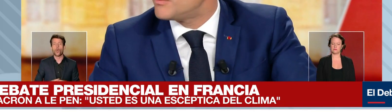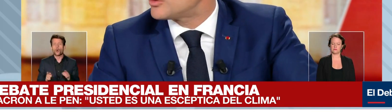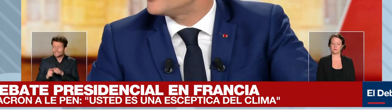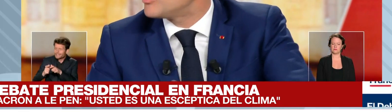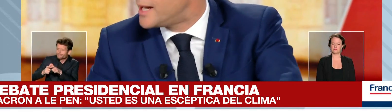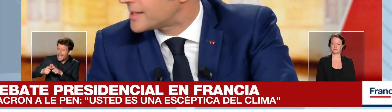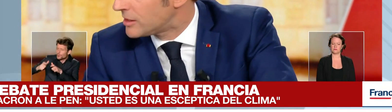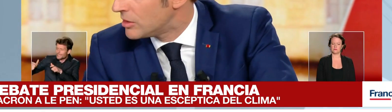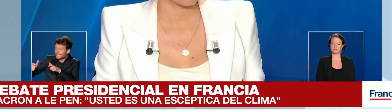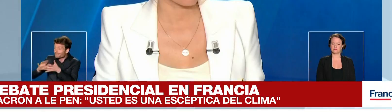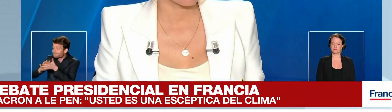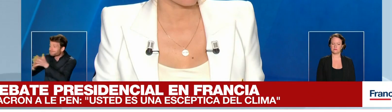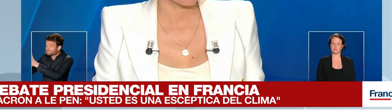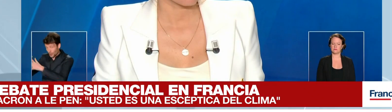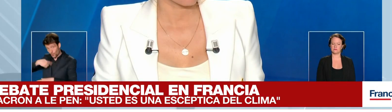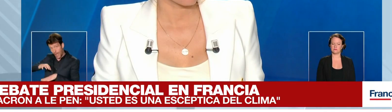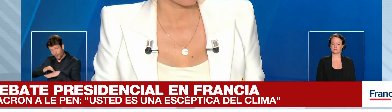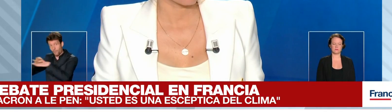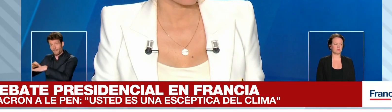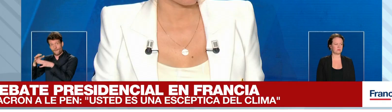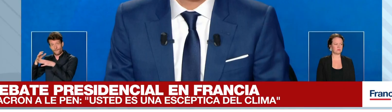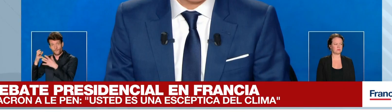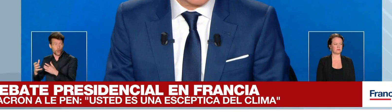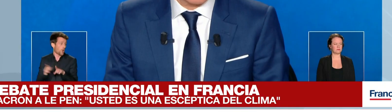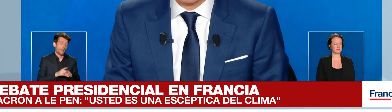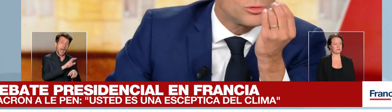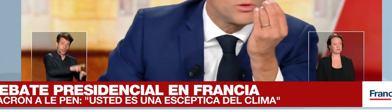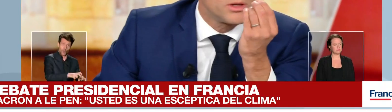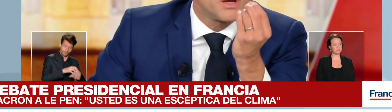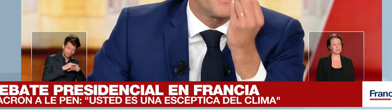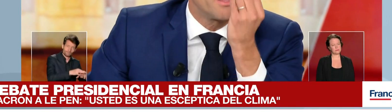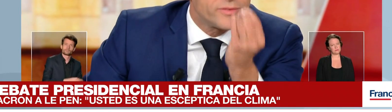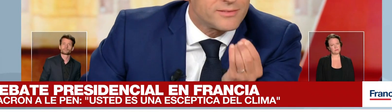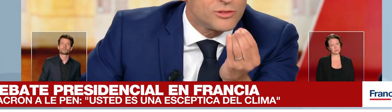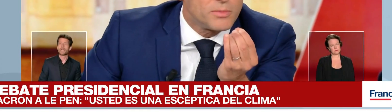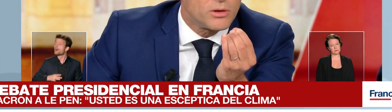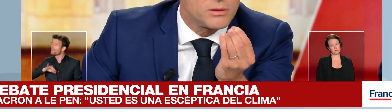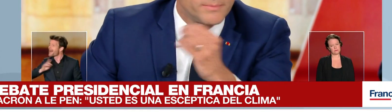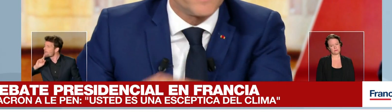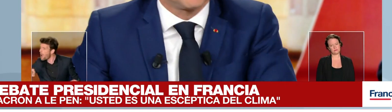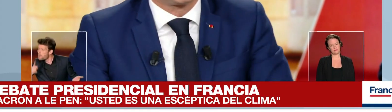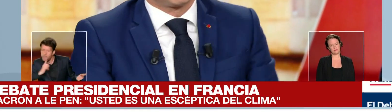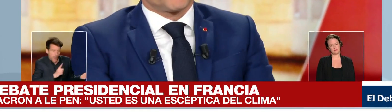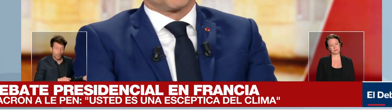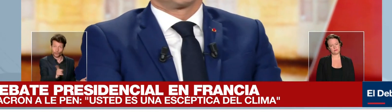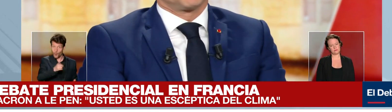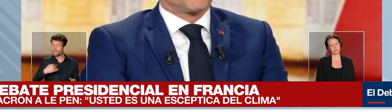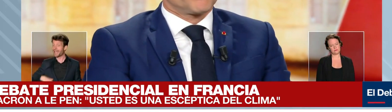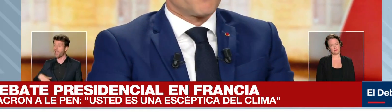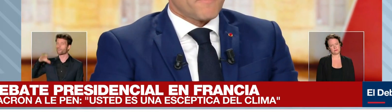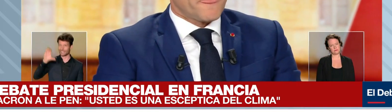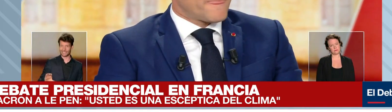transición industrial como la transición agrícola para poder reducir las emisiones, no por injunción, sino por inversión.